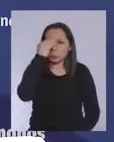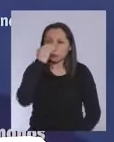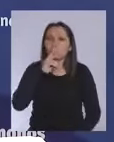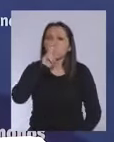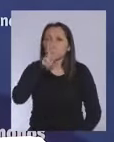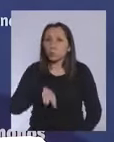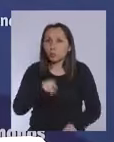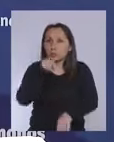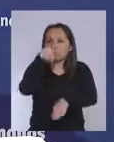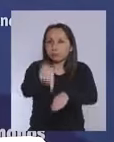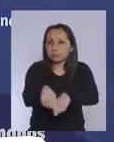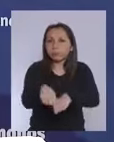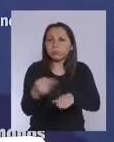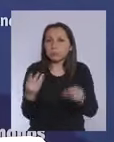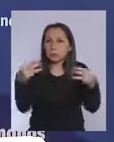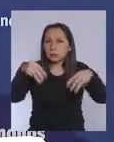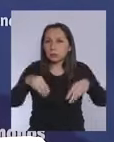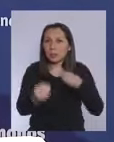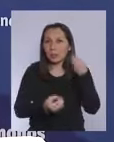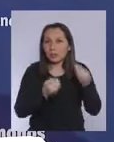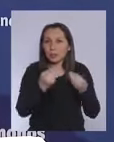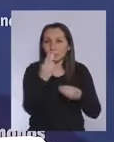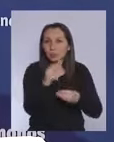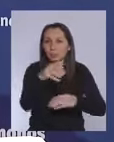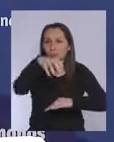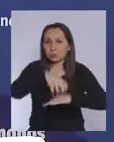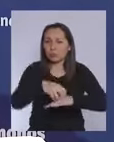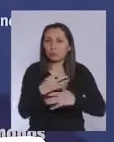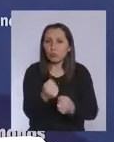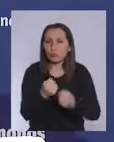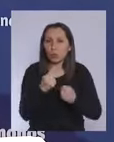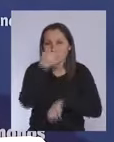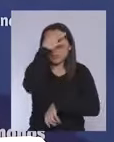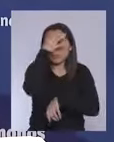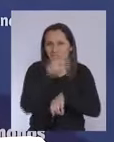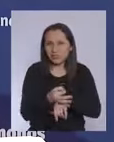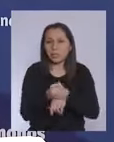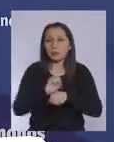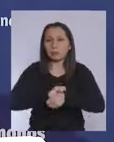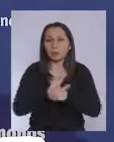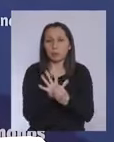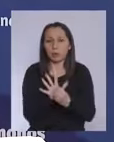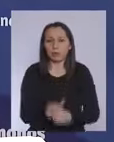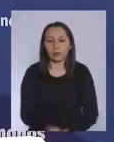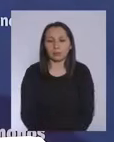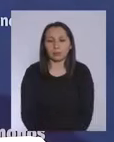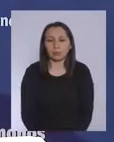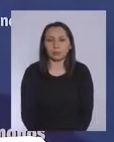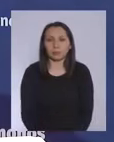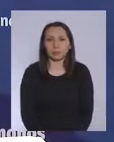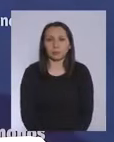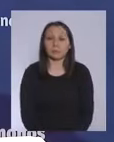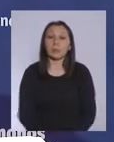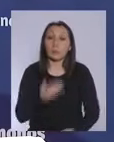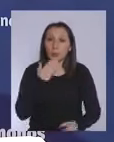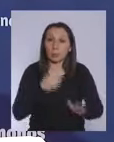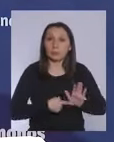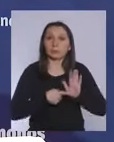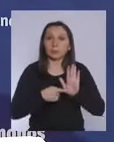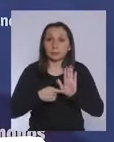como gobierno de chile con respecto a esta región que ha sido tan golpeada por el coronavirus quiero destacar